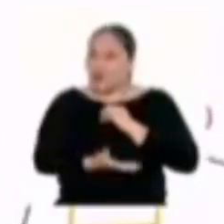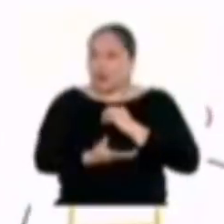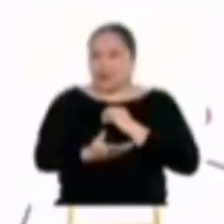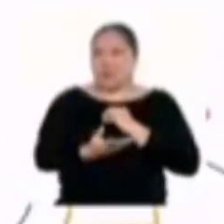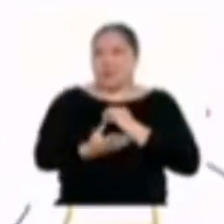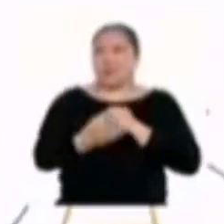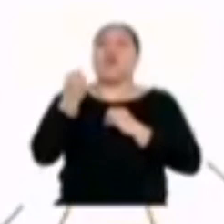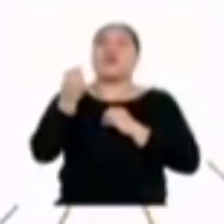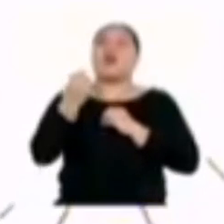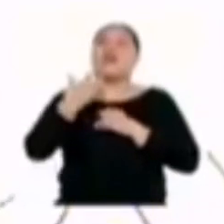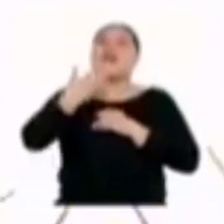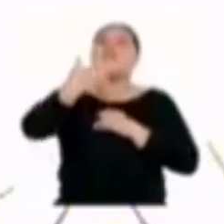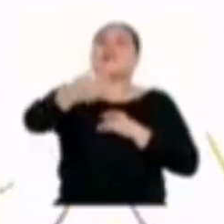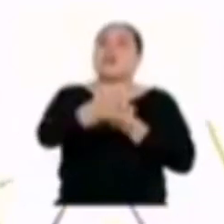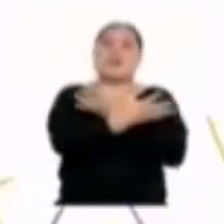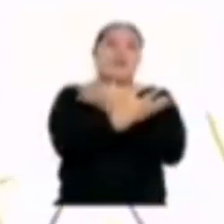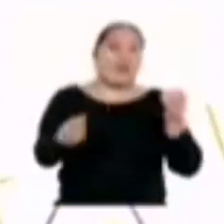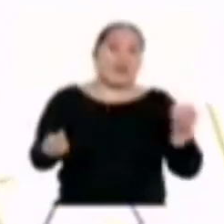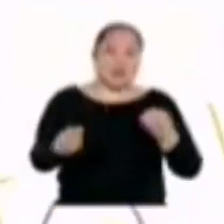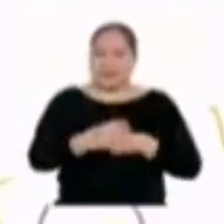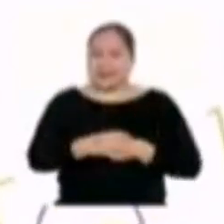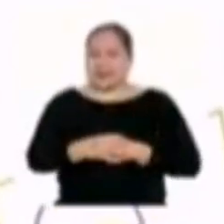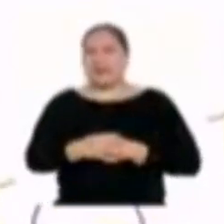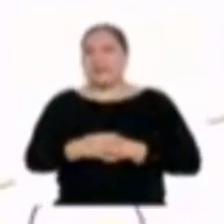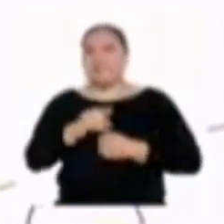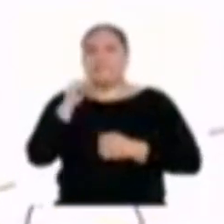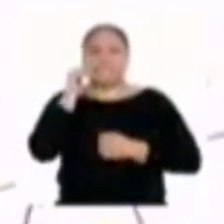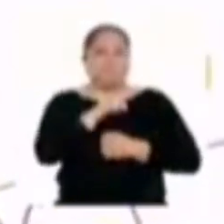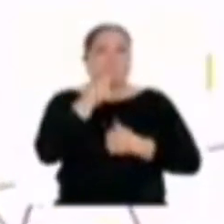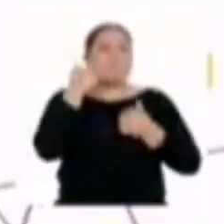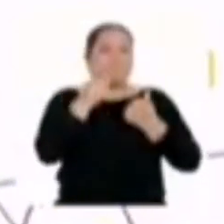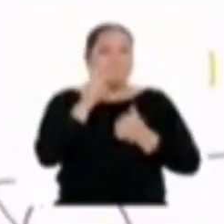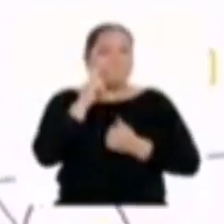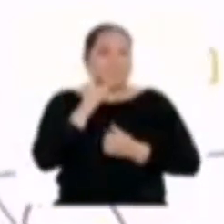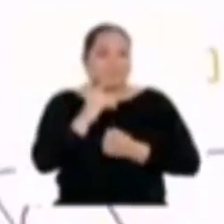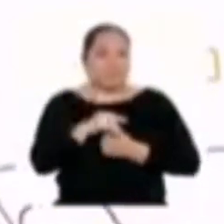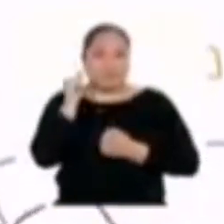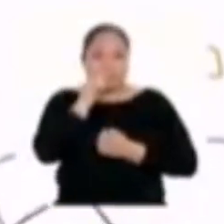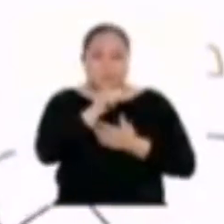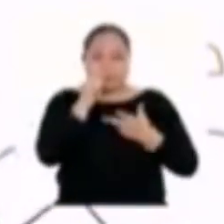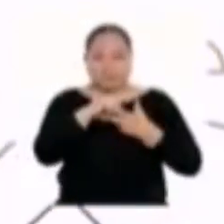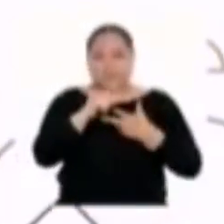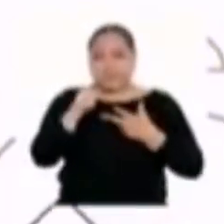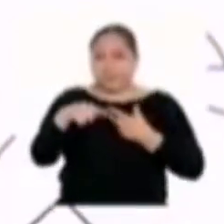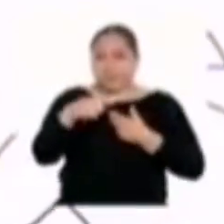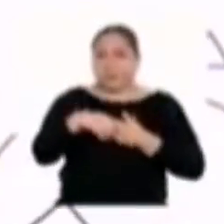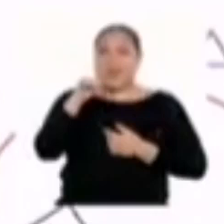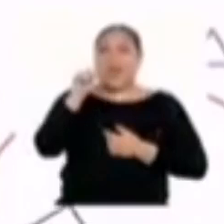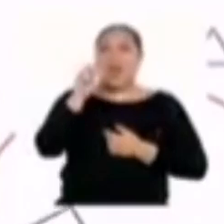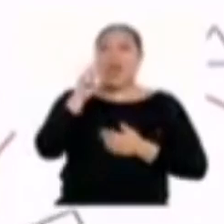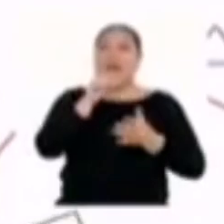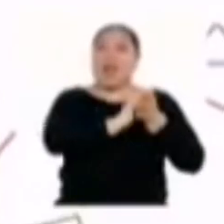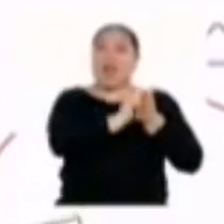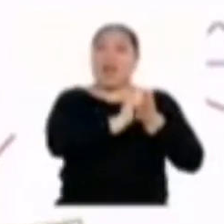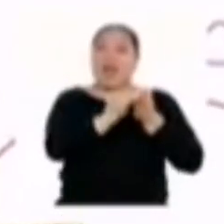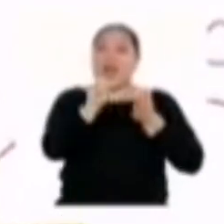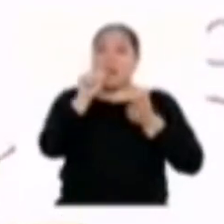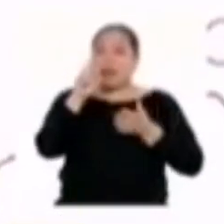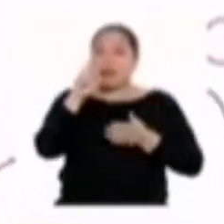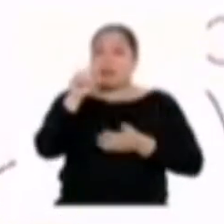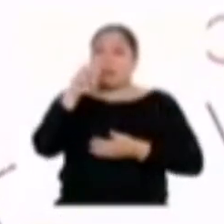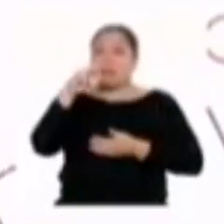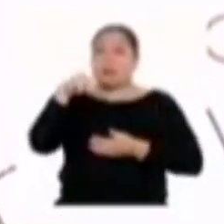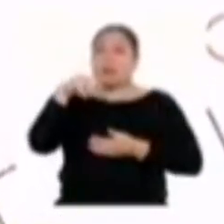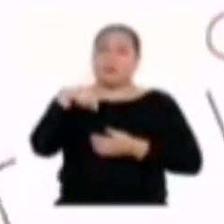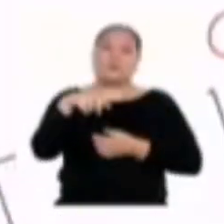la consecuencia. Muy bien, Rodrigo. Además de los argumentos que hemos visto en el video, también existen